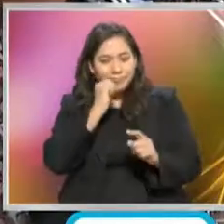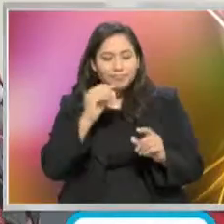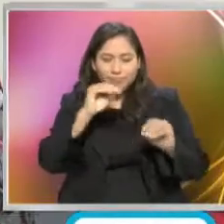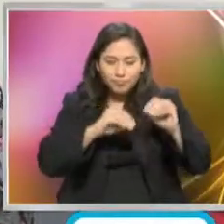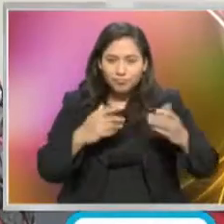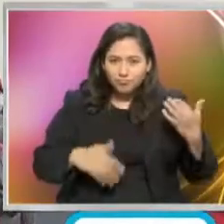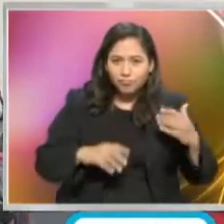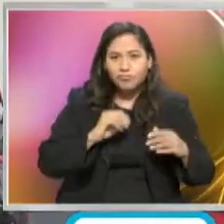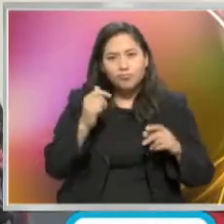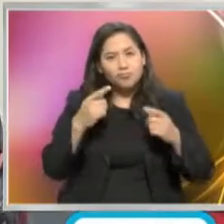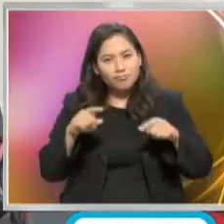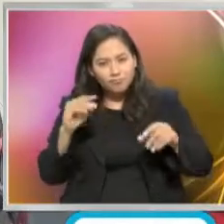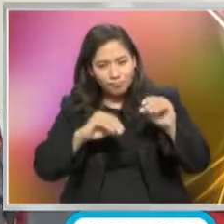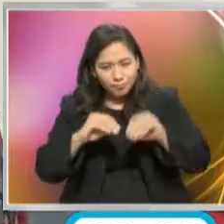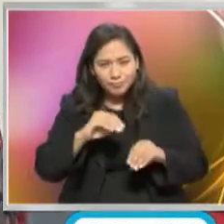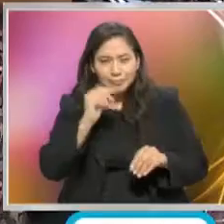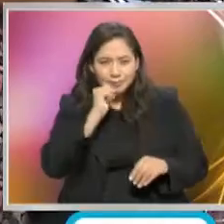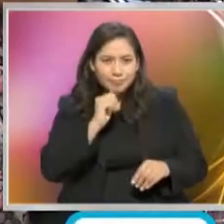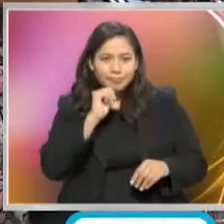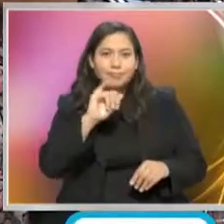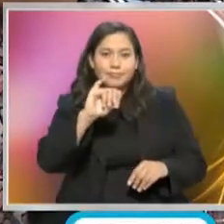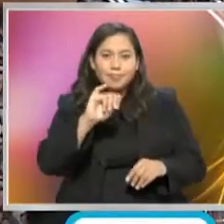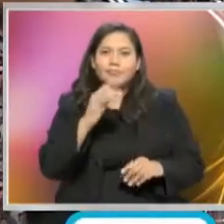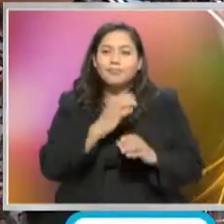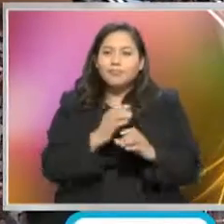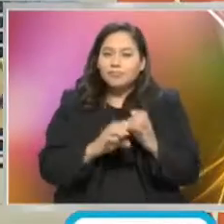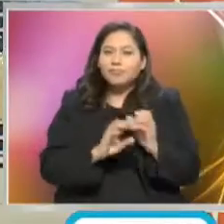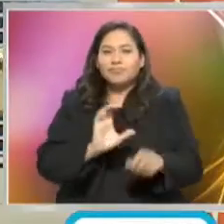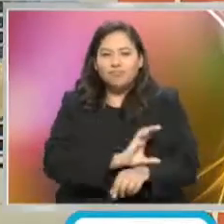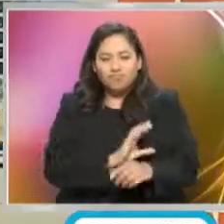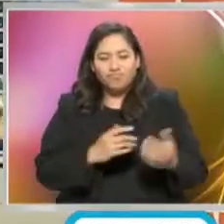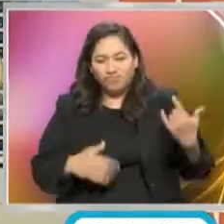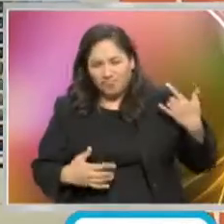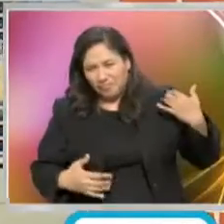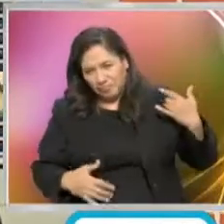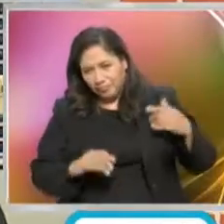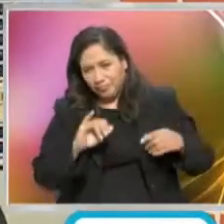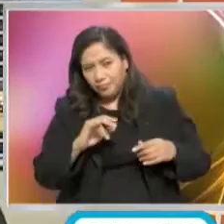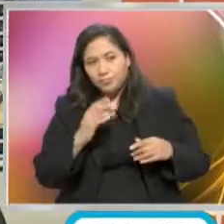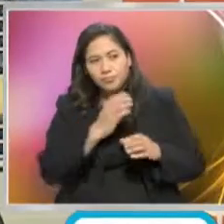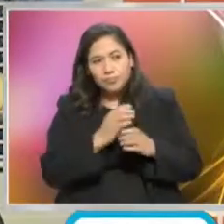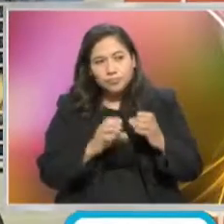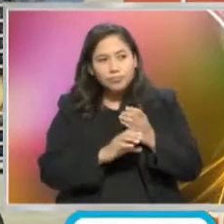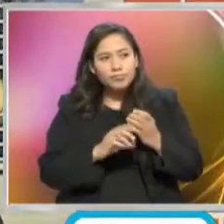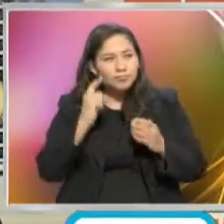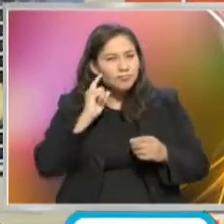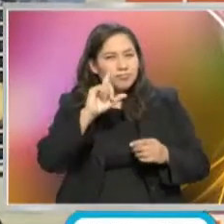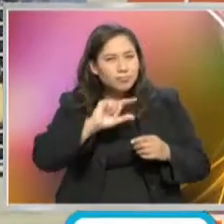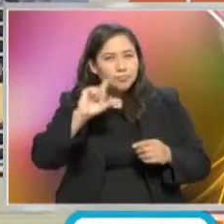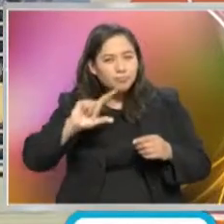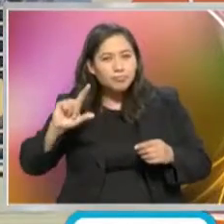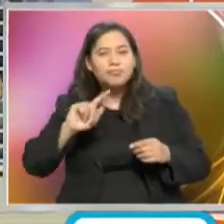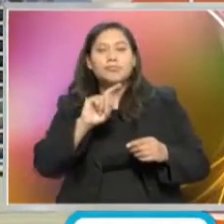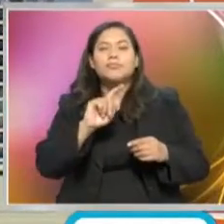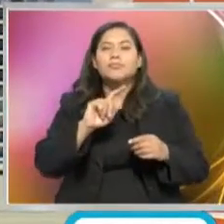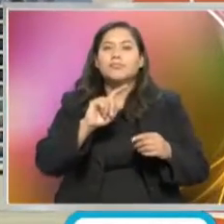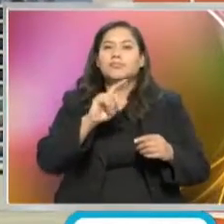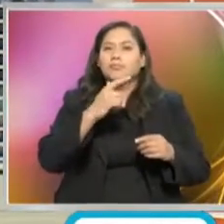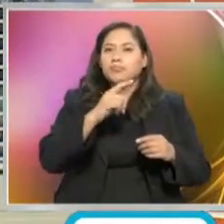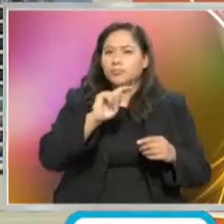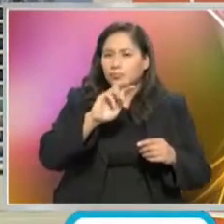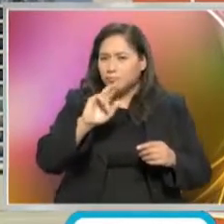rock y otros ritmos. Sí, utilizamos un poquito de cosas electrónicas, secuencias electrónicas, utilizamos trip hop,